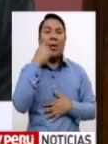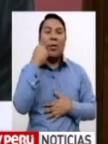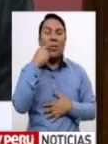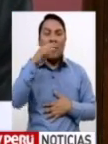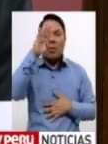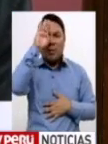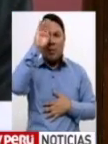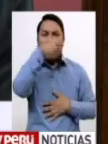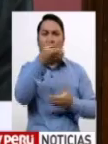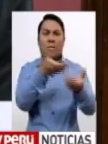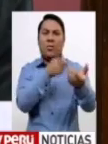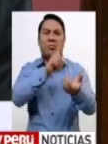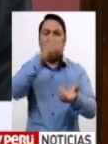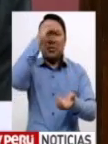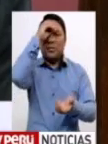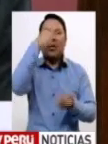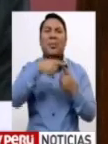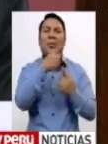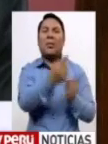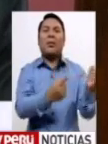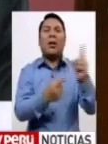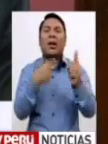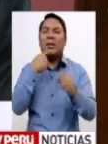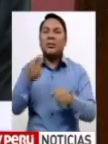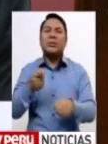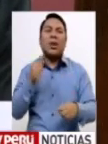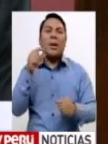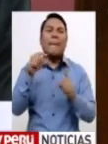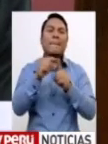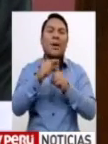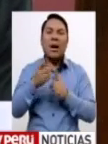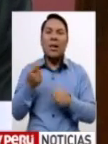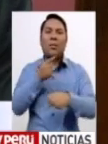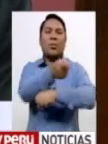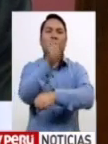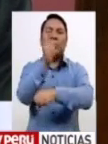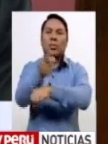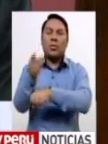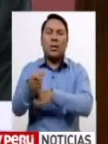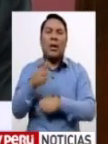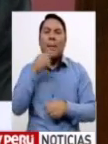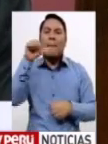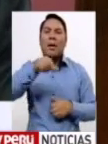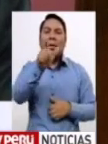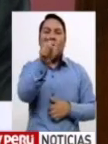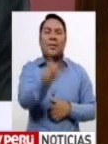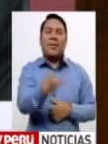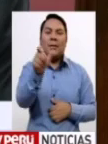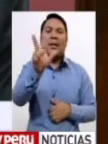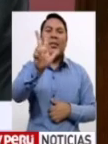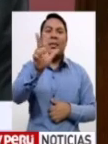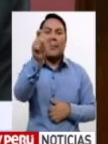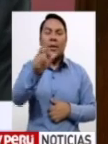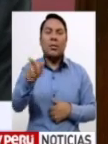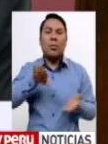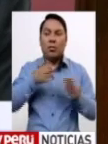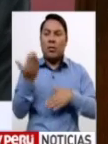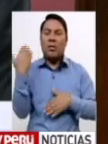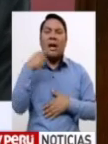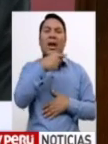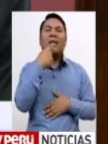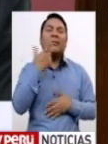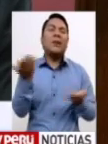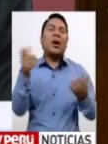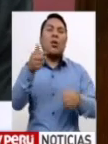no solo a maltratar a estos valerosos héroes que han fallecido en misión de servicio, sino